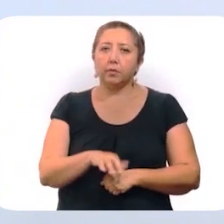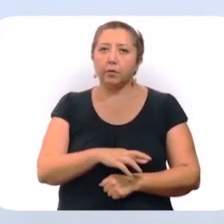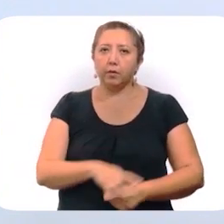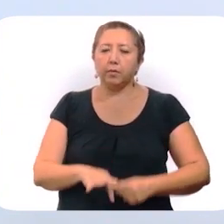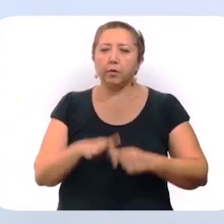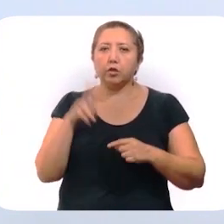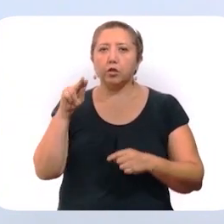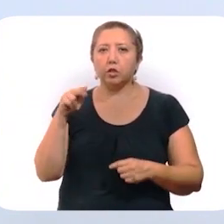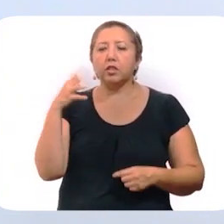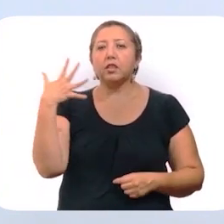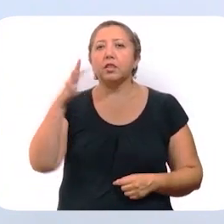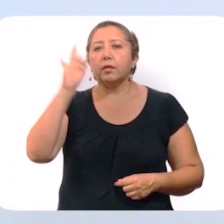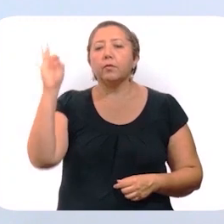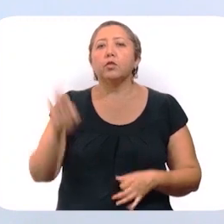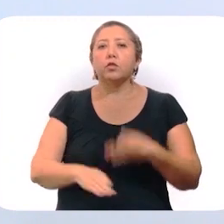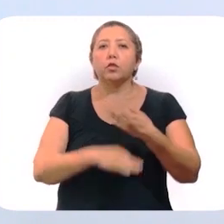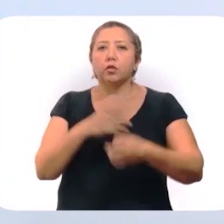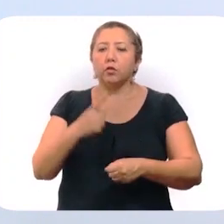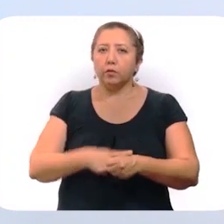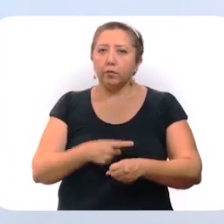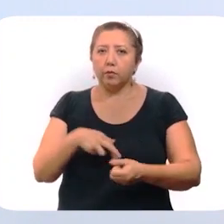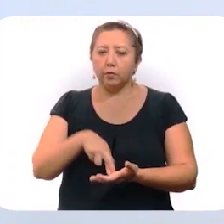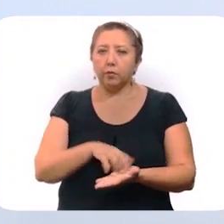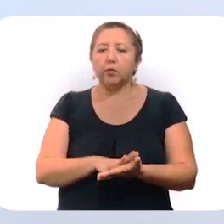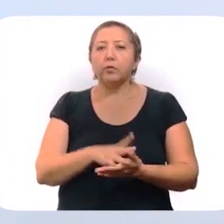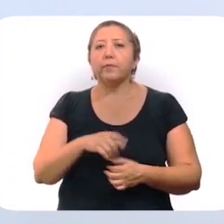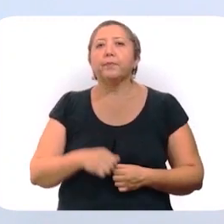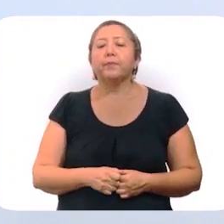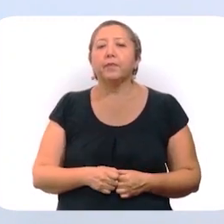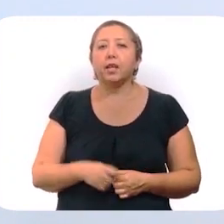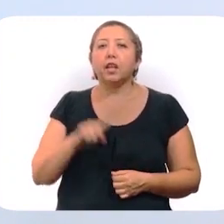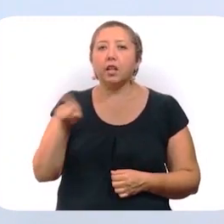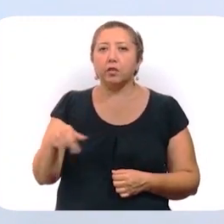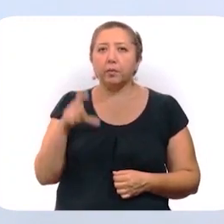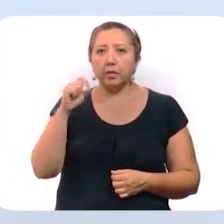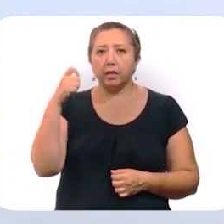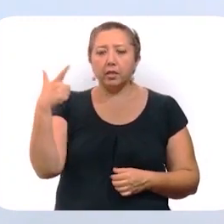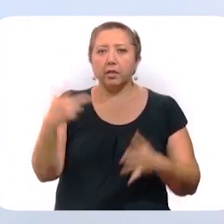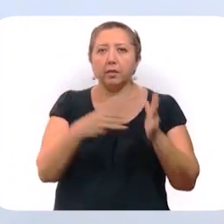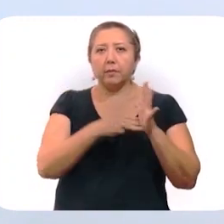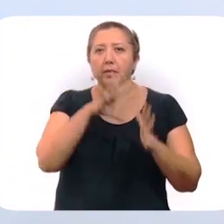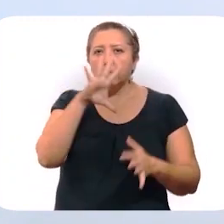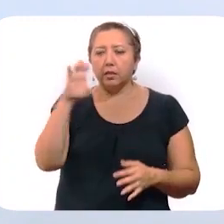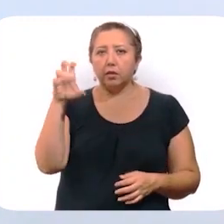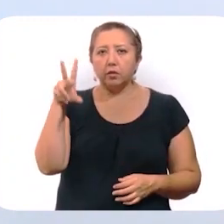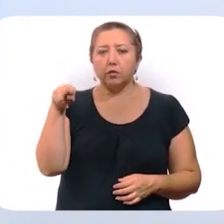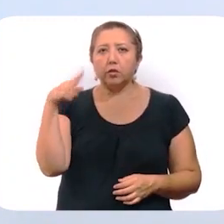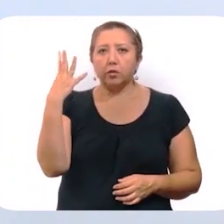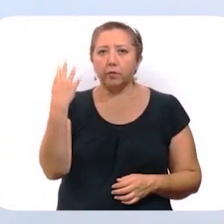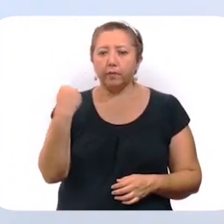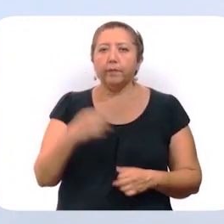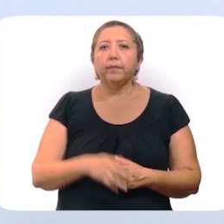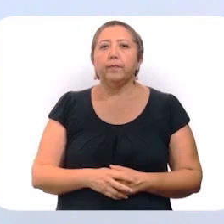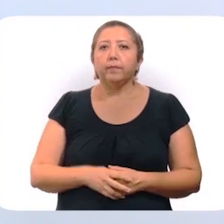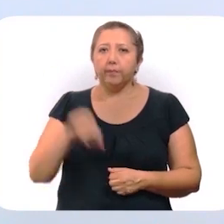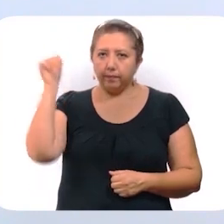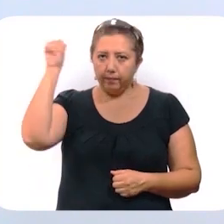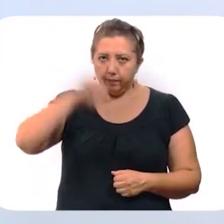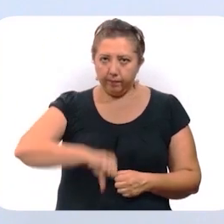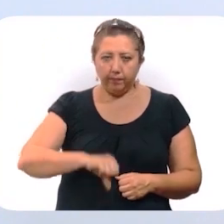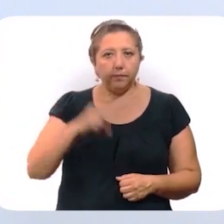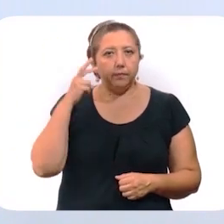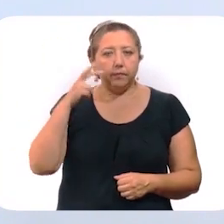cifra representa el 85 por ciento del total de contagios registrados que son 27 mil 589 hoy